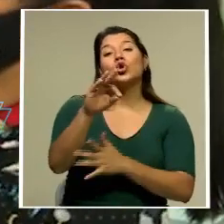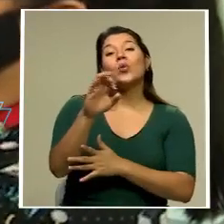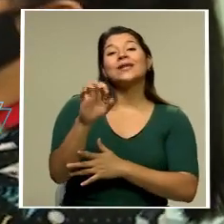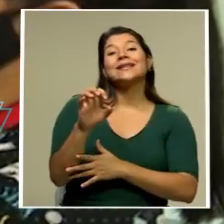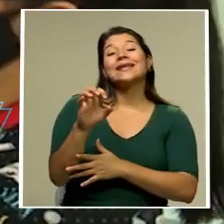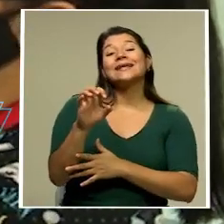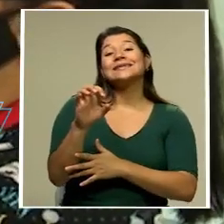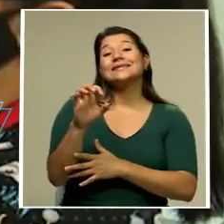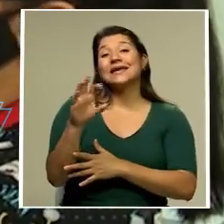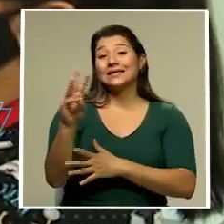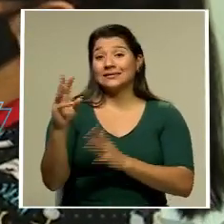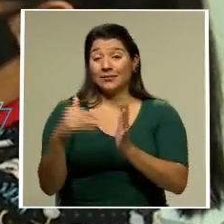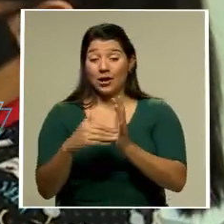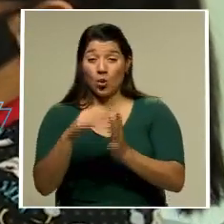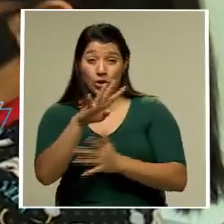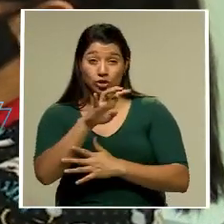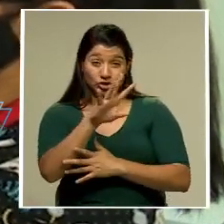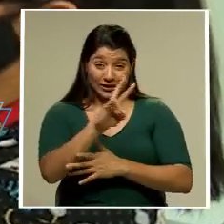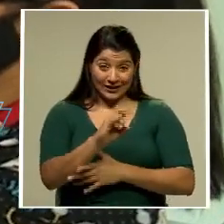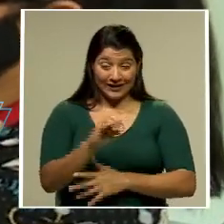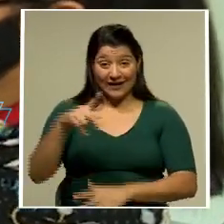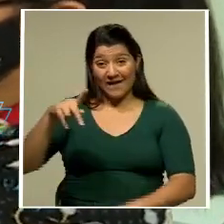2.096.470 corresponden a Pfizer y